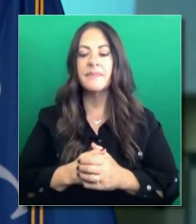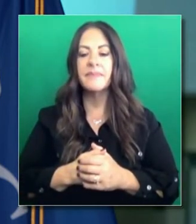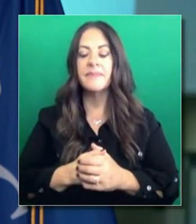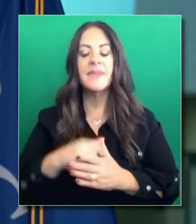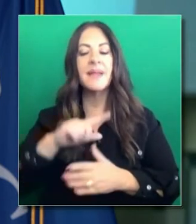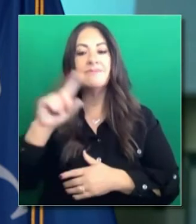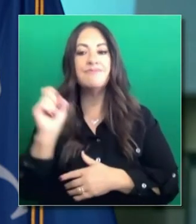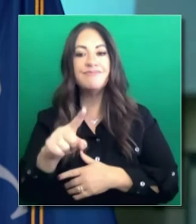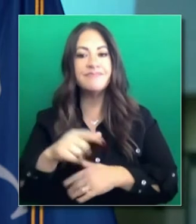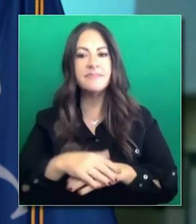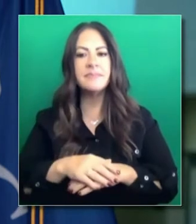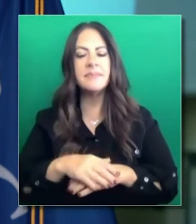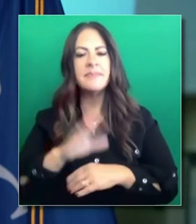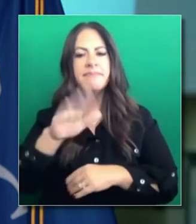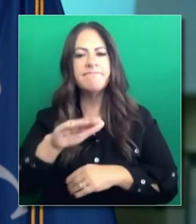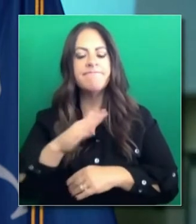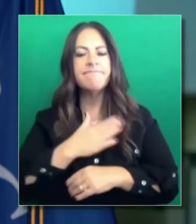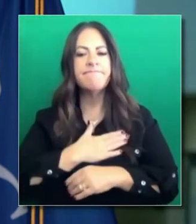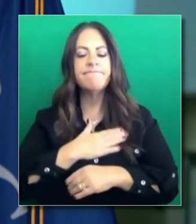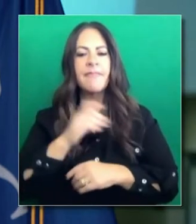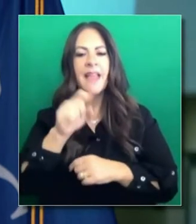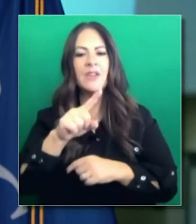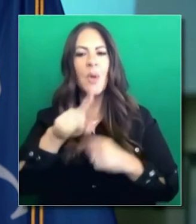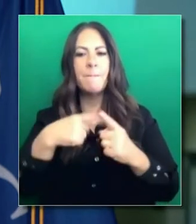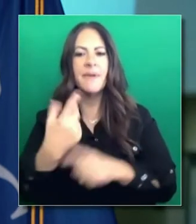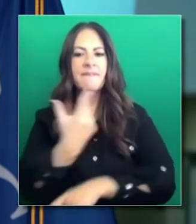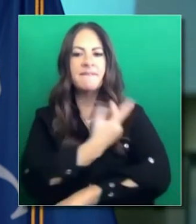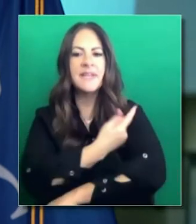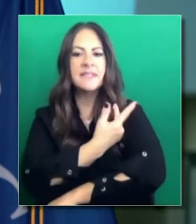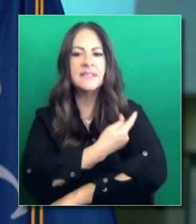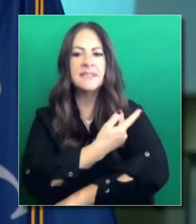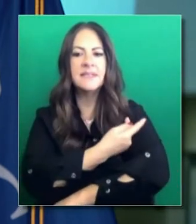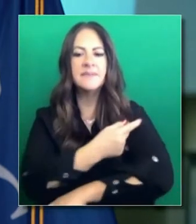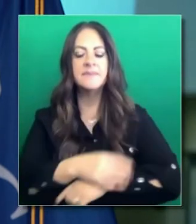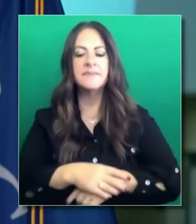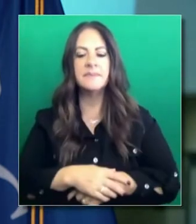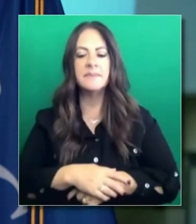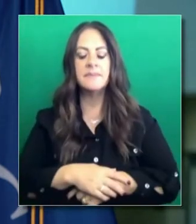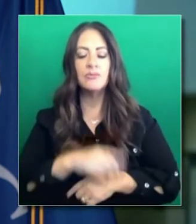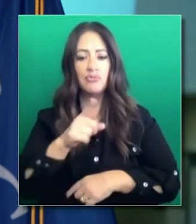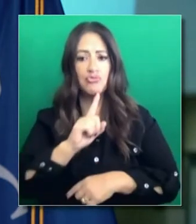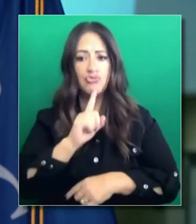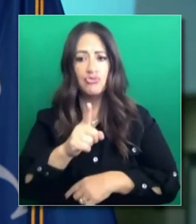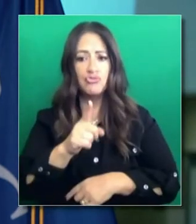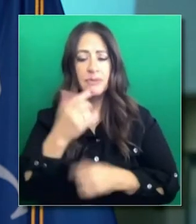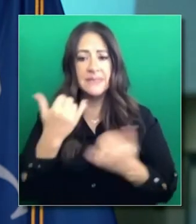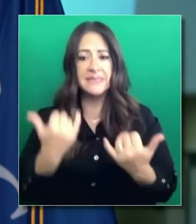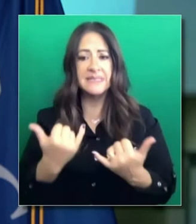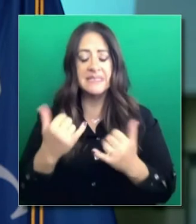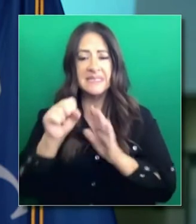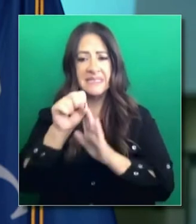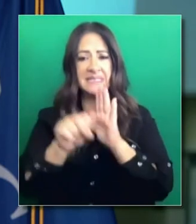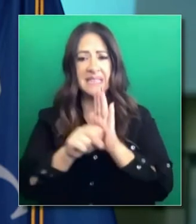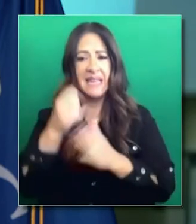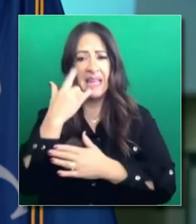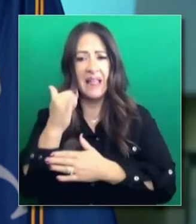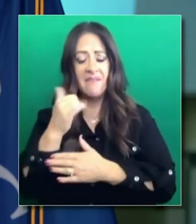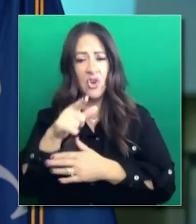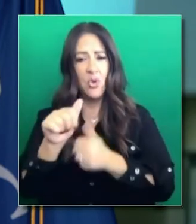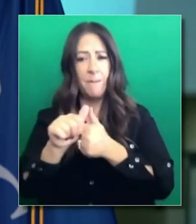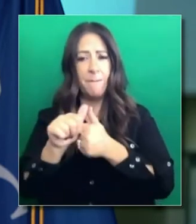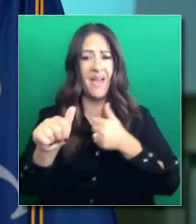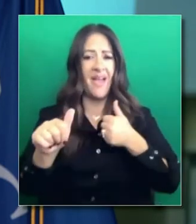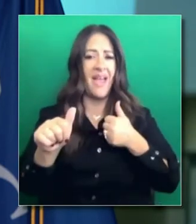¿Qué tal, gobernador? Yo quiero hacer una pregunta sobre las vacunas. Me parece que el Estado